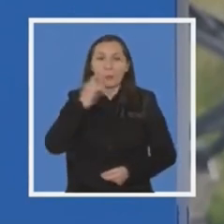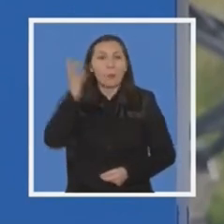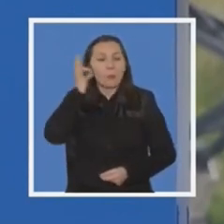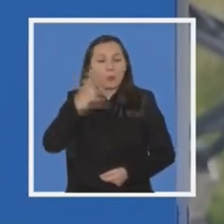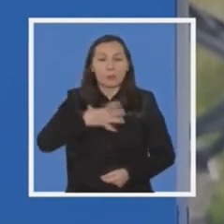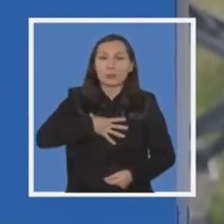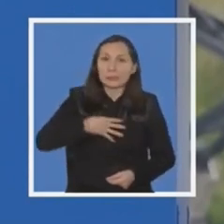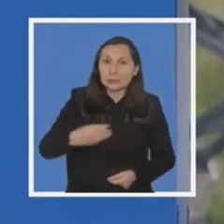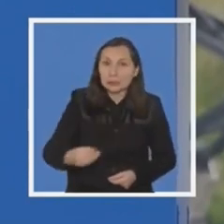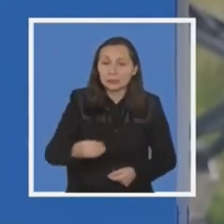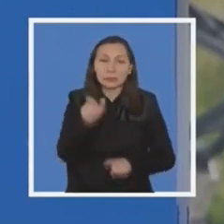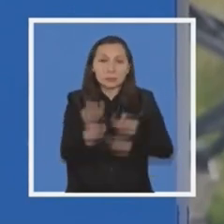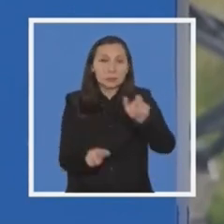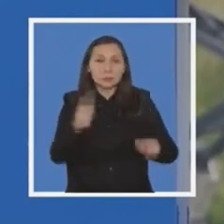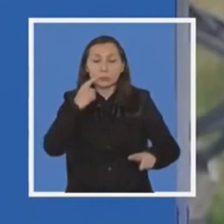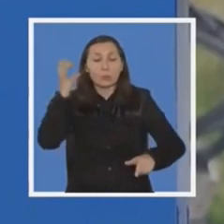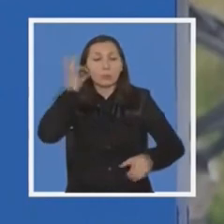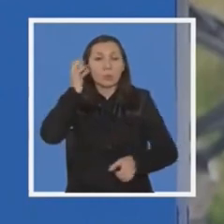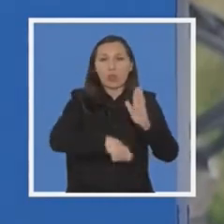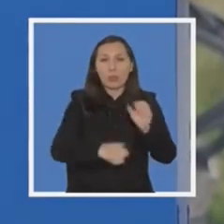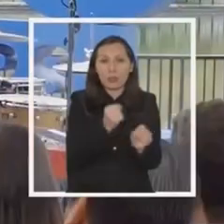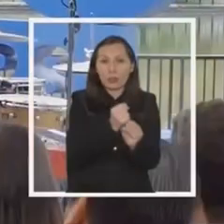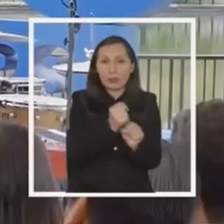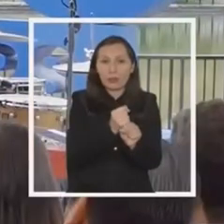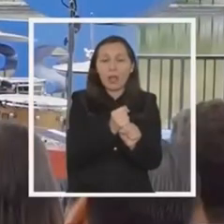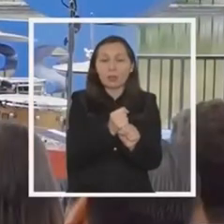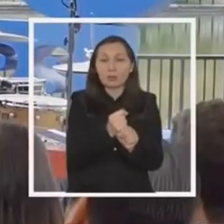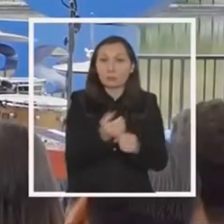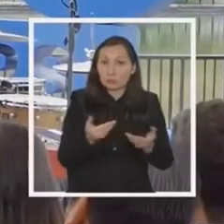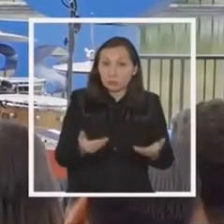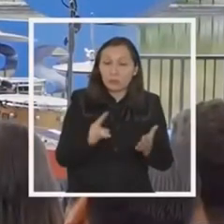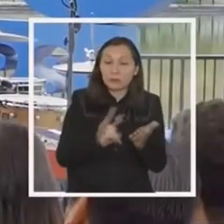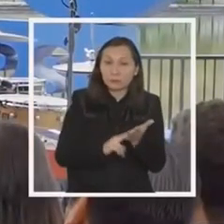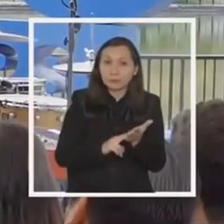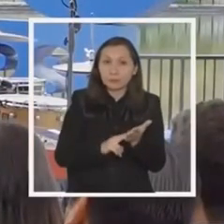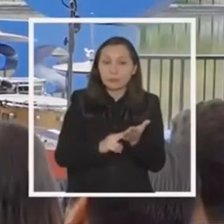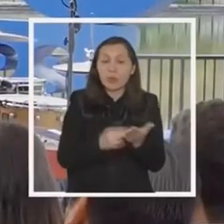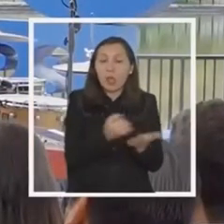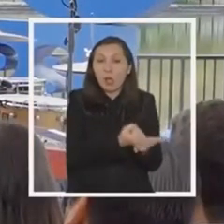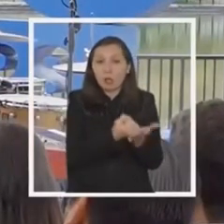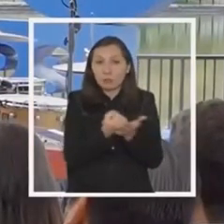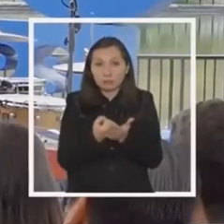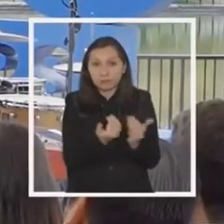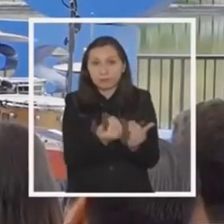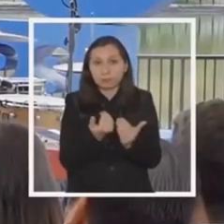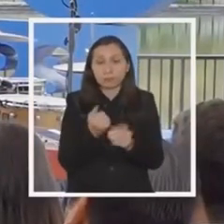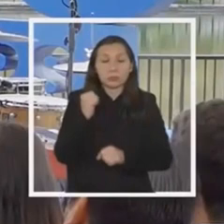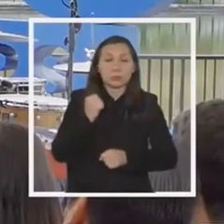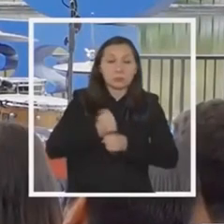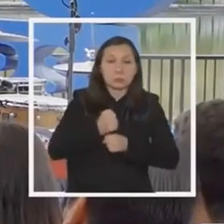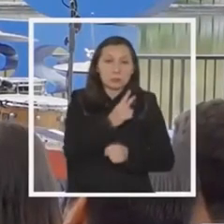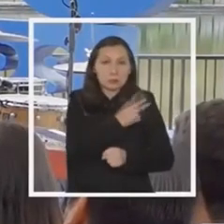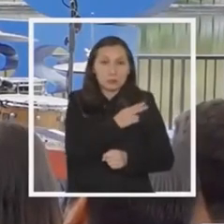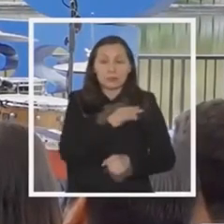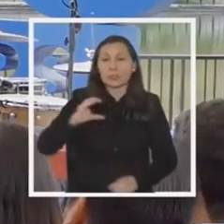nuestros hijos y de las y los trabajadores de nuestra Patria y sin duda el aporte que hicieron los empleadores a través de